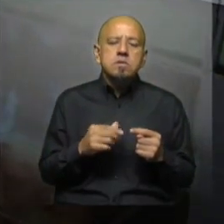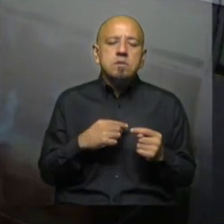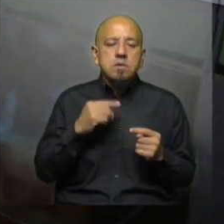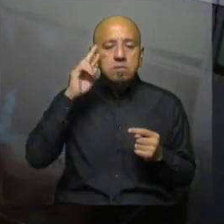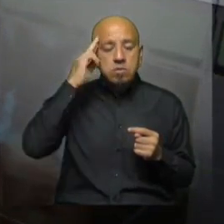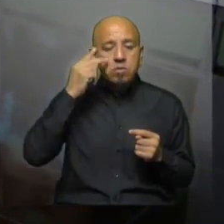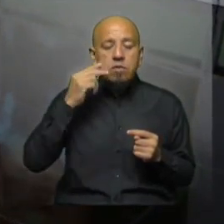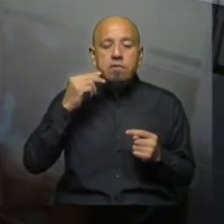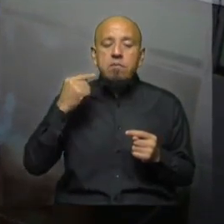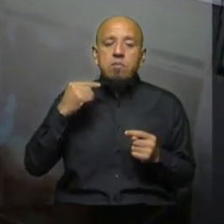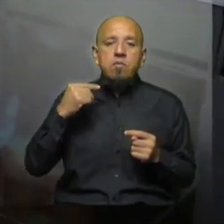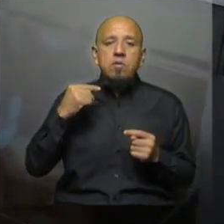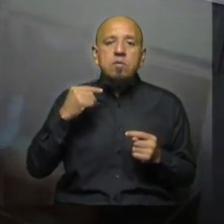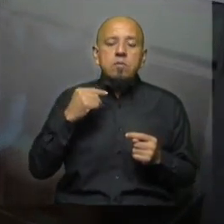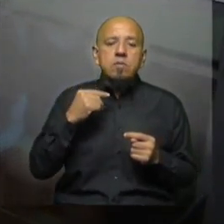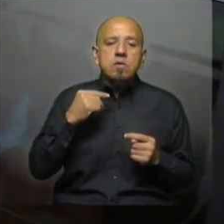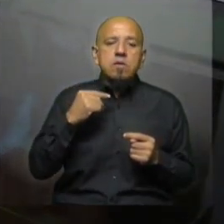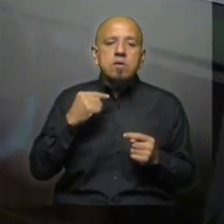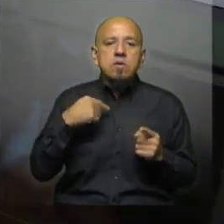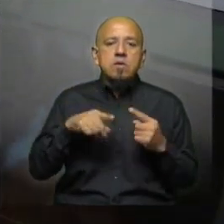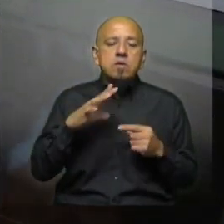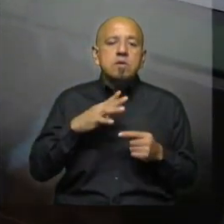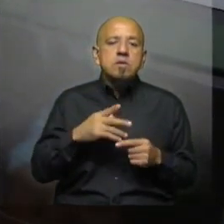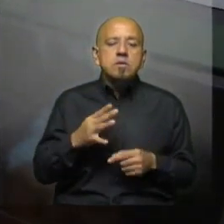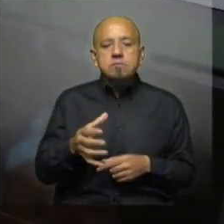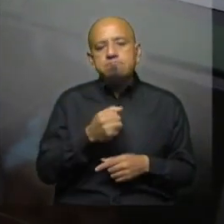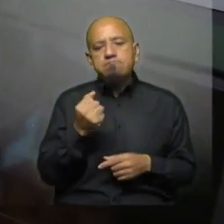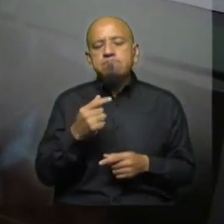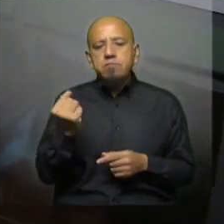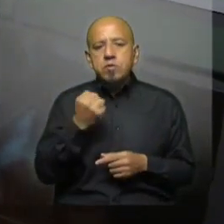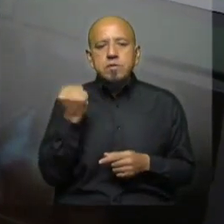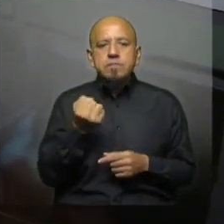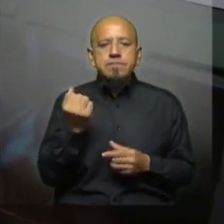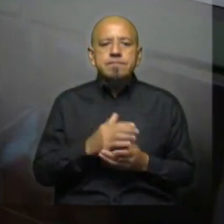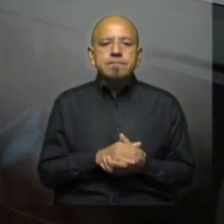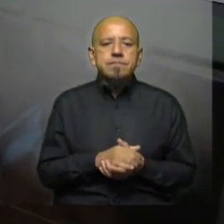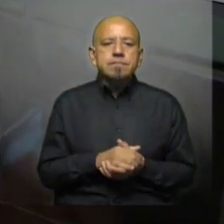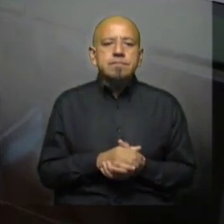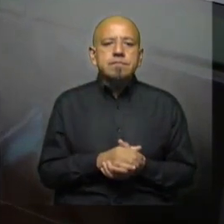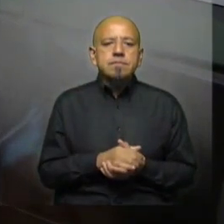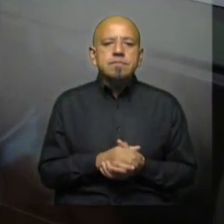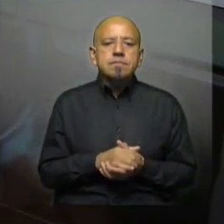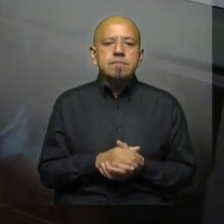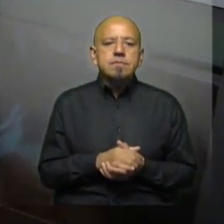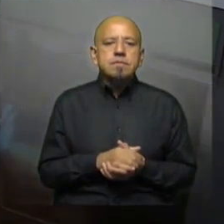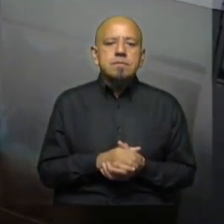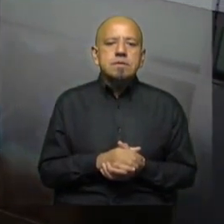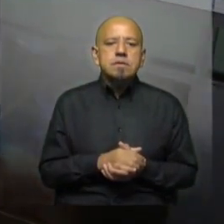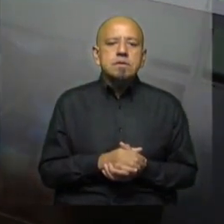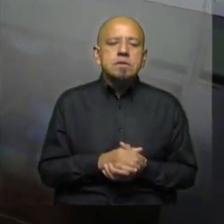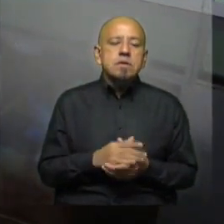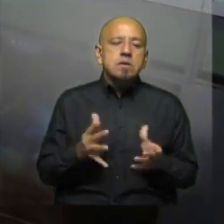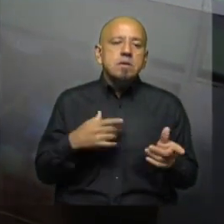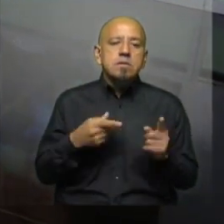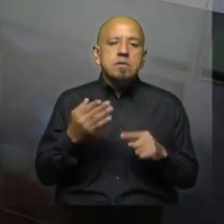¿no? Total. Imagínate. Nos apropiamos. Y después, bueno, mira de quién te burlas, Barney. Esa para mí burlaste. Es la frutilla de la torta.